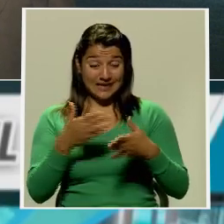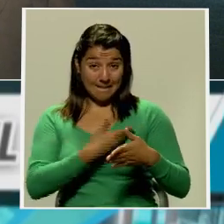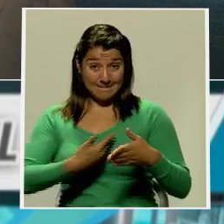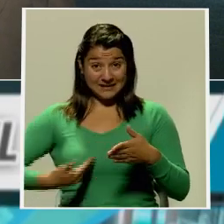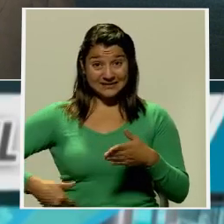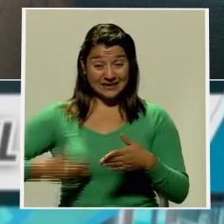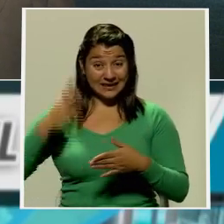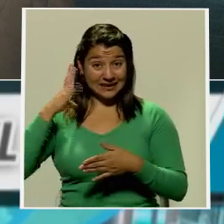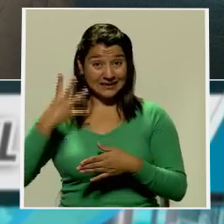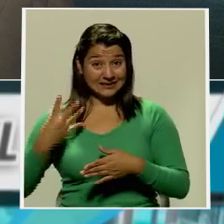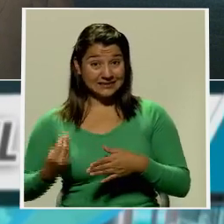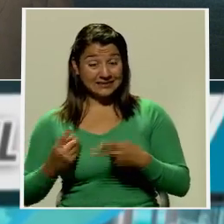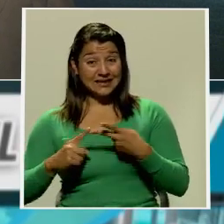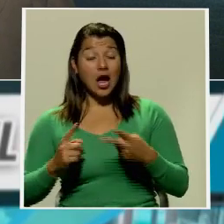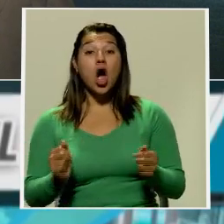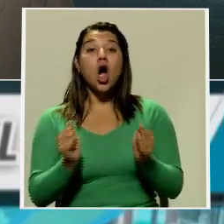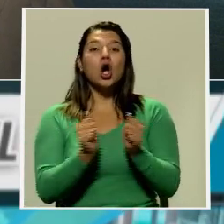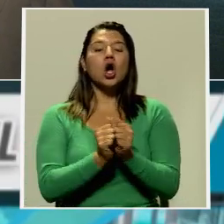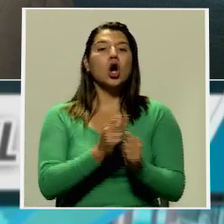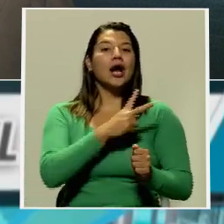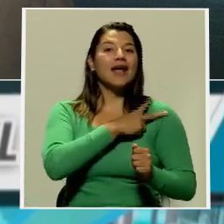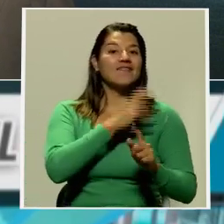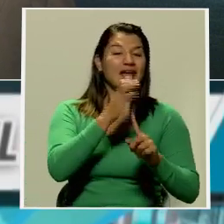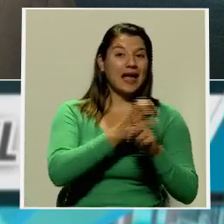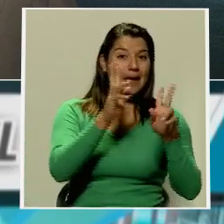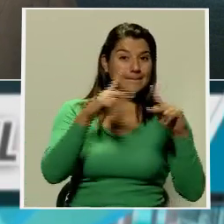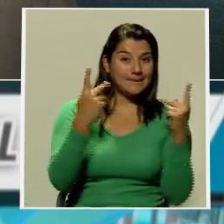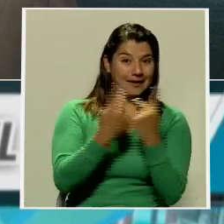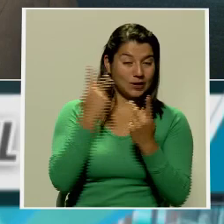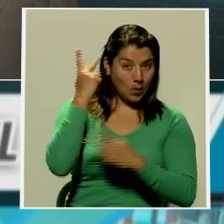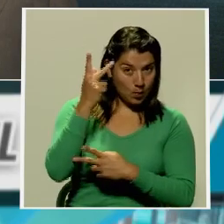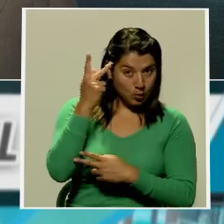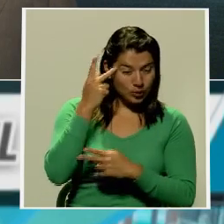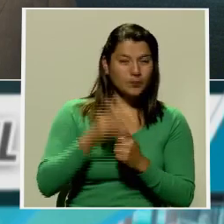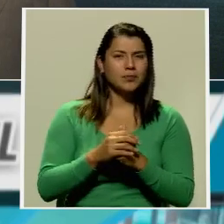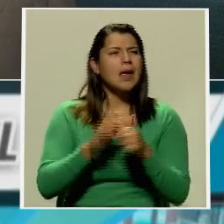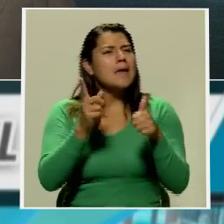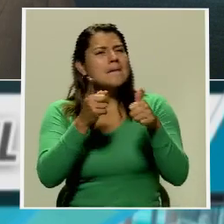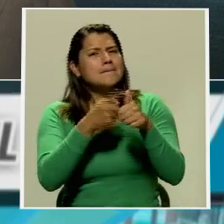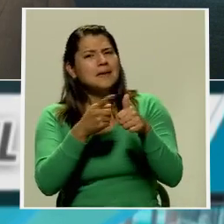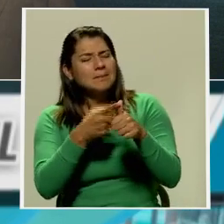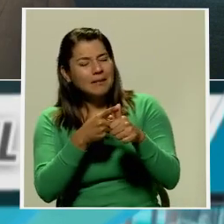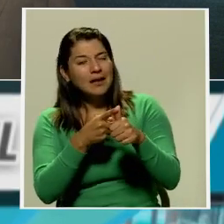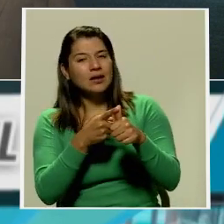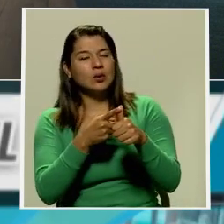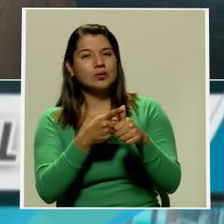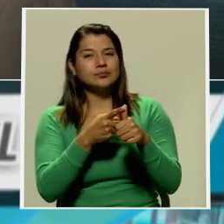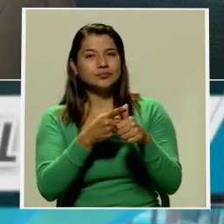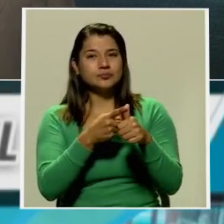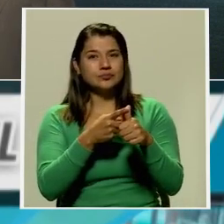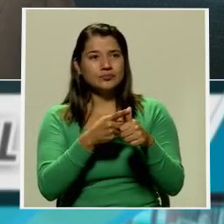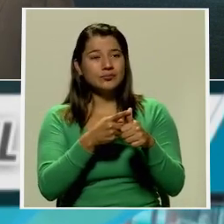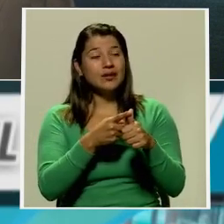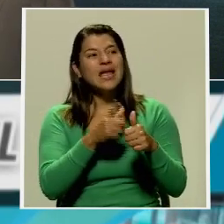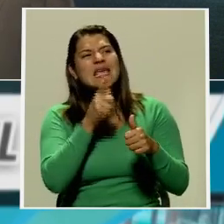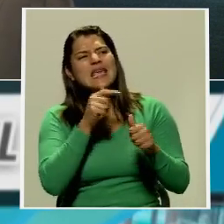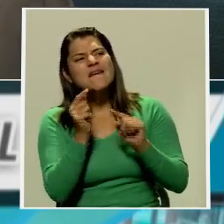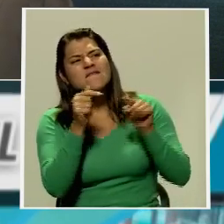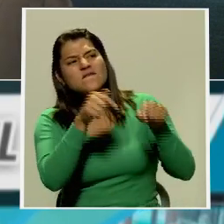y los jefes de fracción. En principio, David, empecemos por las presencias y las